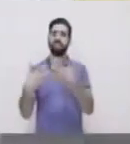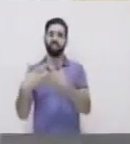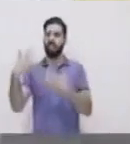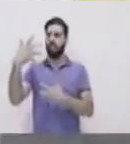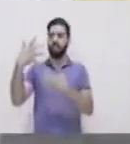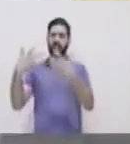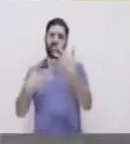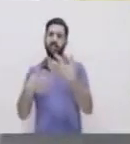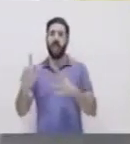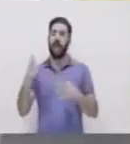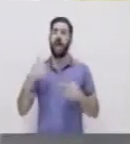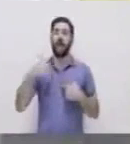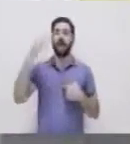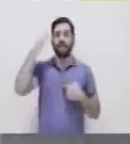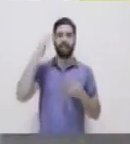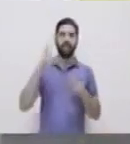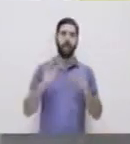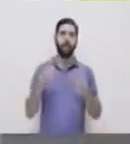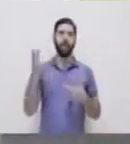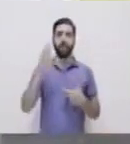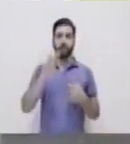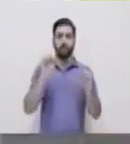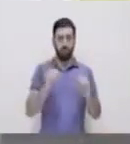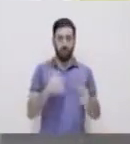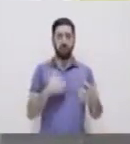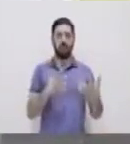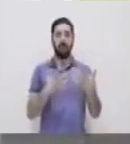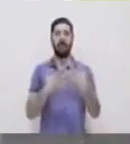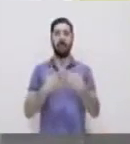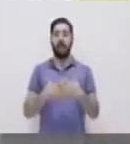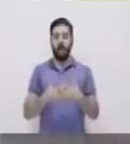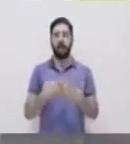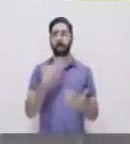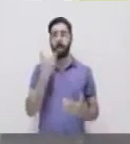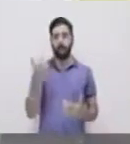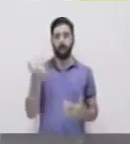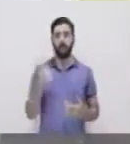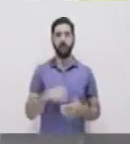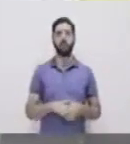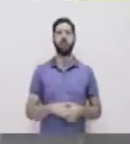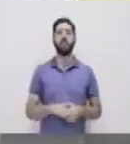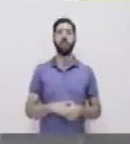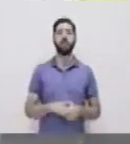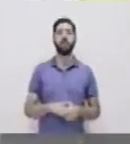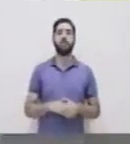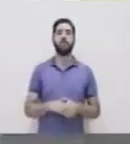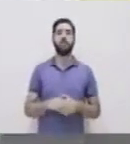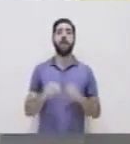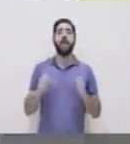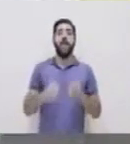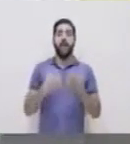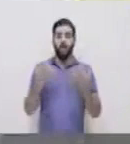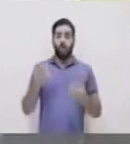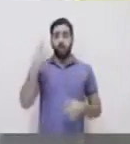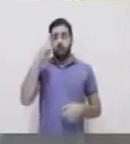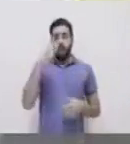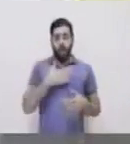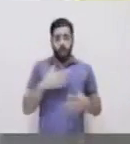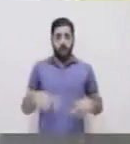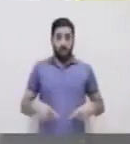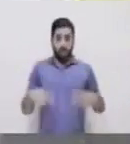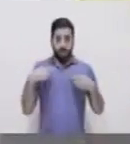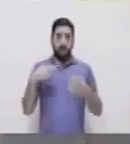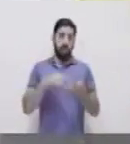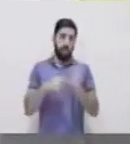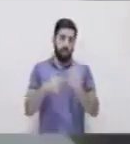que congenio más con ellas, entonces todo eso me va a ayudar como a encajar. Licenciada, entonces podríamos decir que el pilar de todos los aspectos